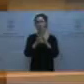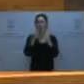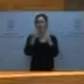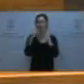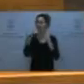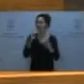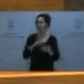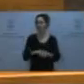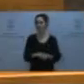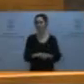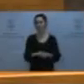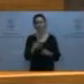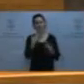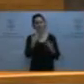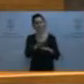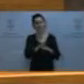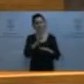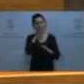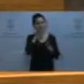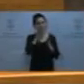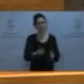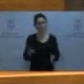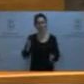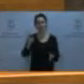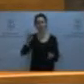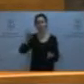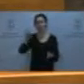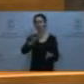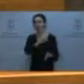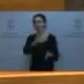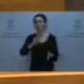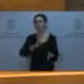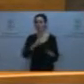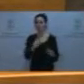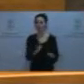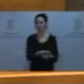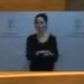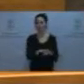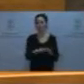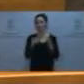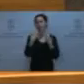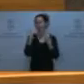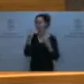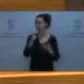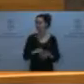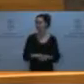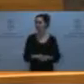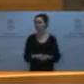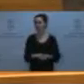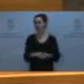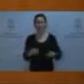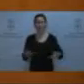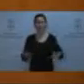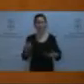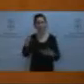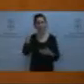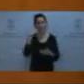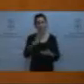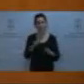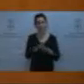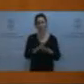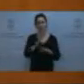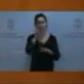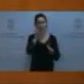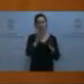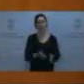presidente. Gracias, señora consejera. Señor Venta, tiene la palabra. Gracias, presidente. Es bastante previsible, señora consejera. Lo que pasa es